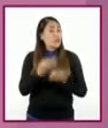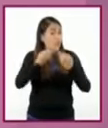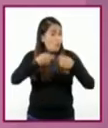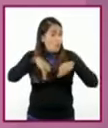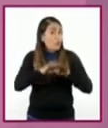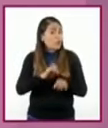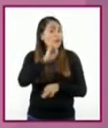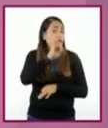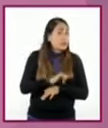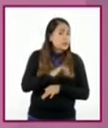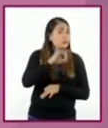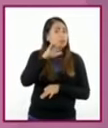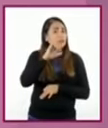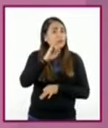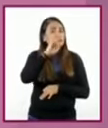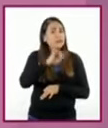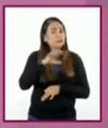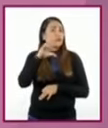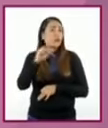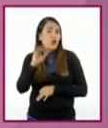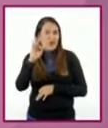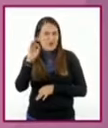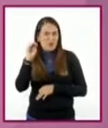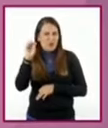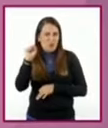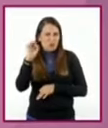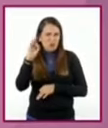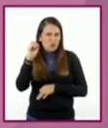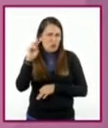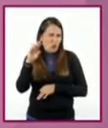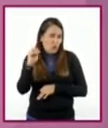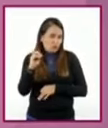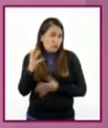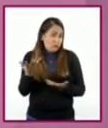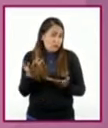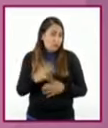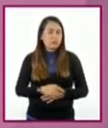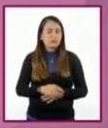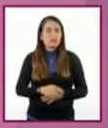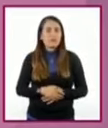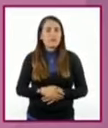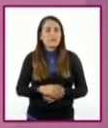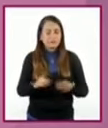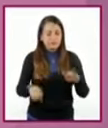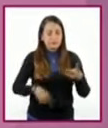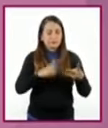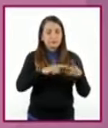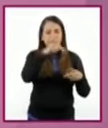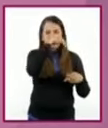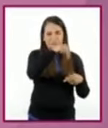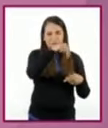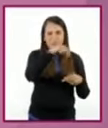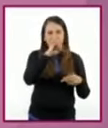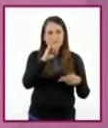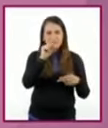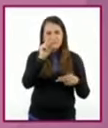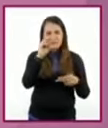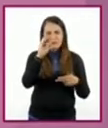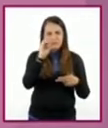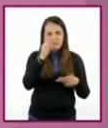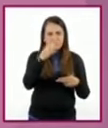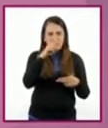o no importante el fósforo en los seres vivos. A diferencia del nitrógeno, el fósforo no se